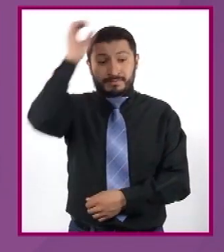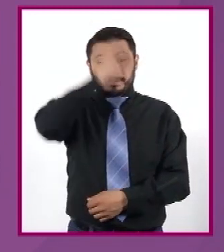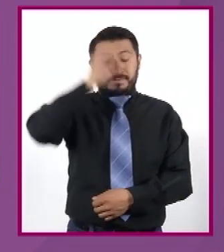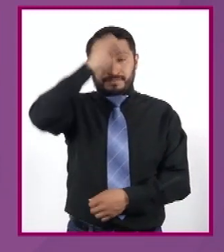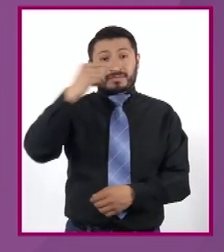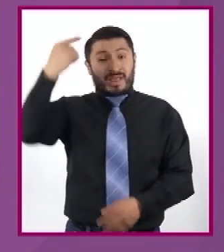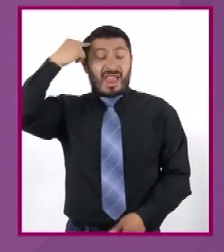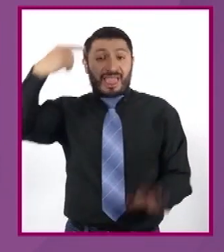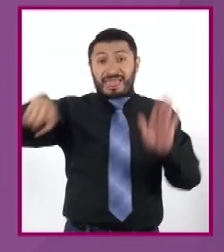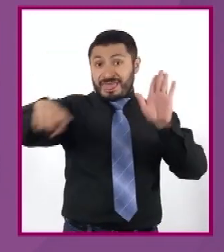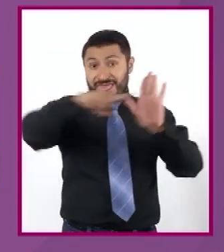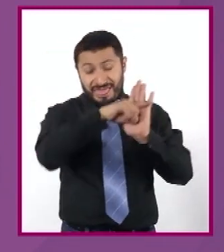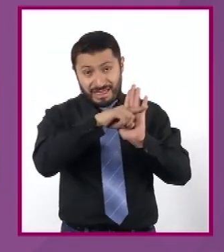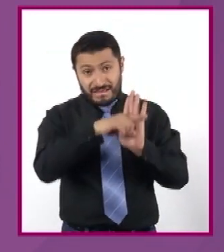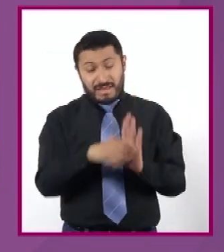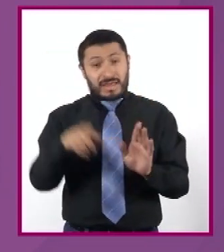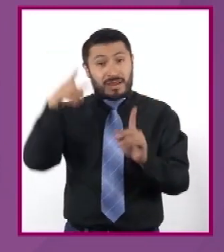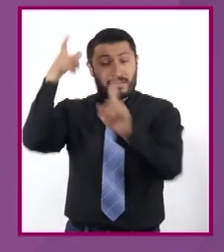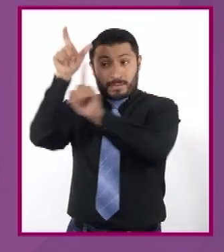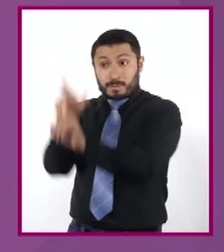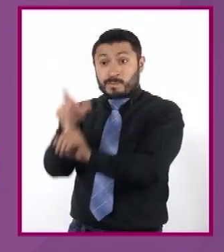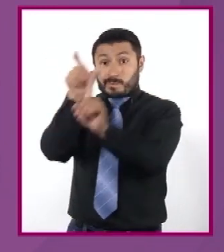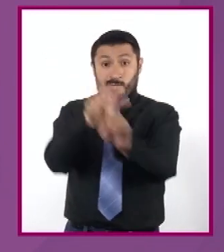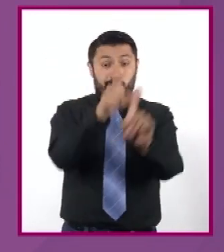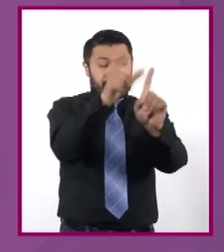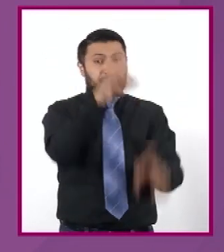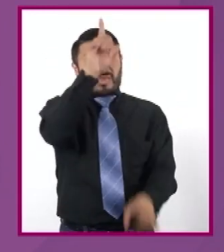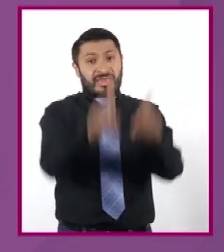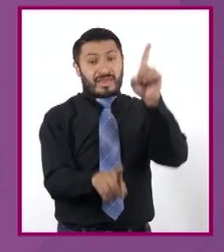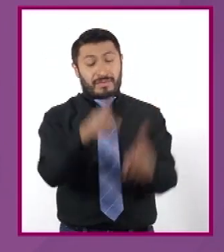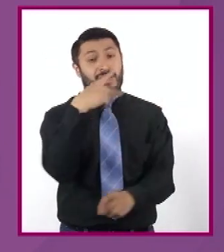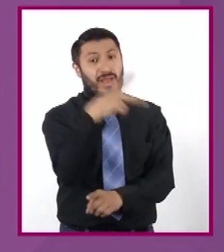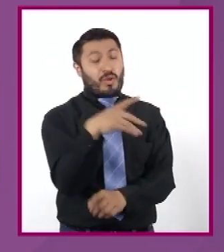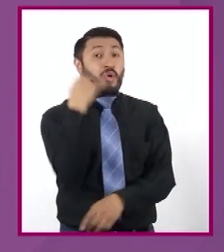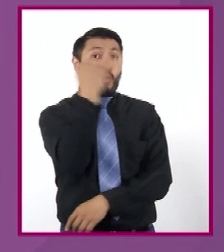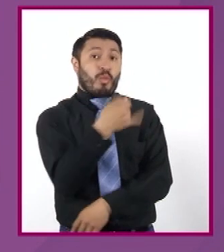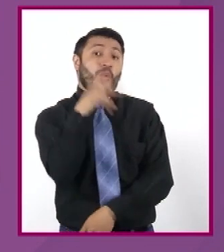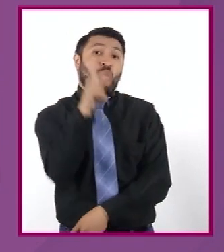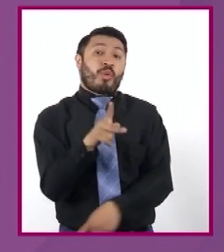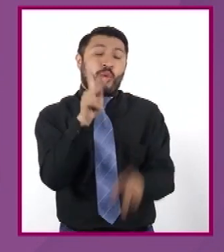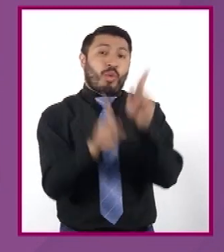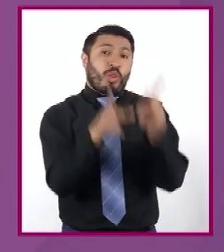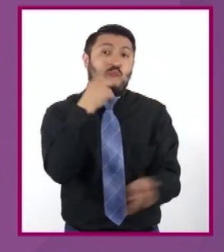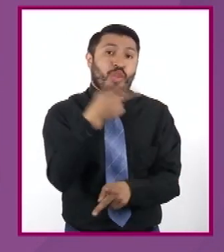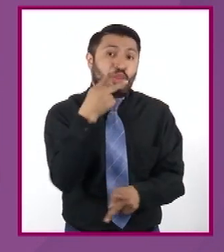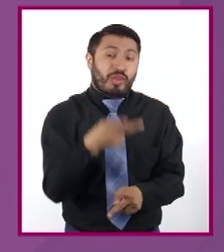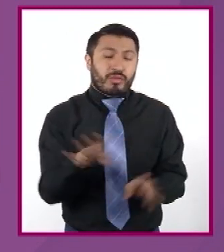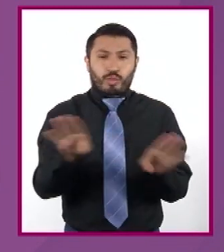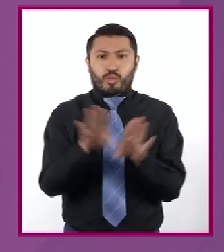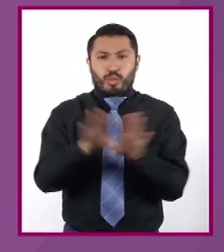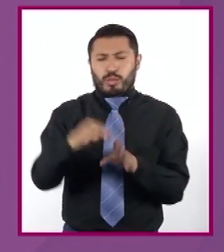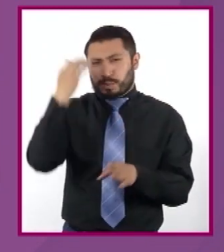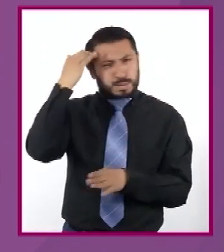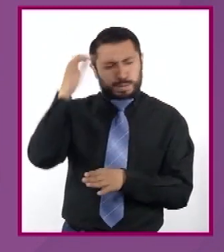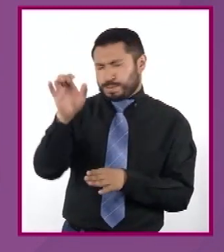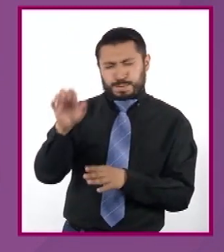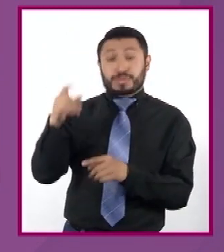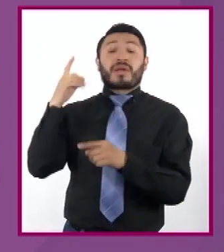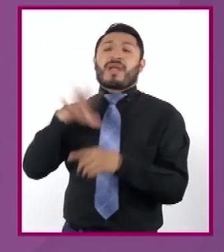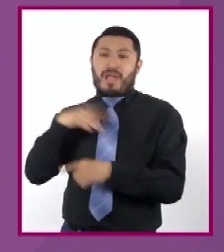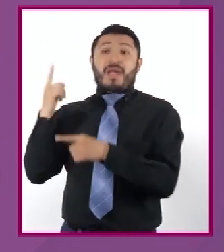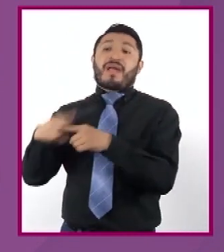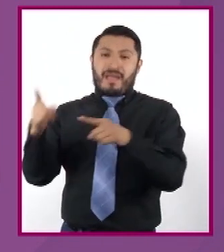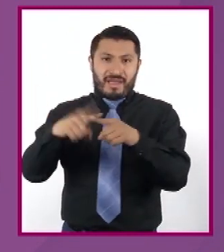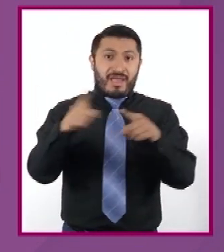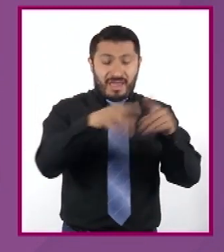negativa sobre una persona que se basa en su manera de hablar. Usualmente, el desconocimiento de la existencia de variedades